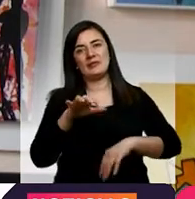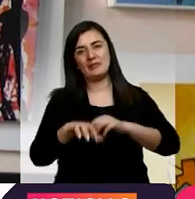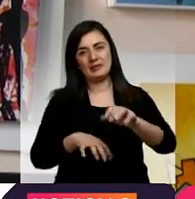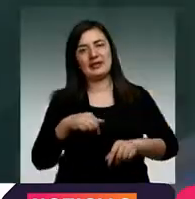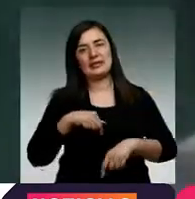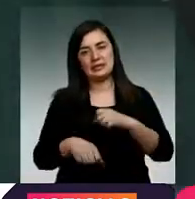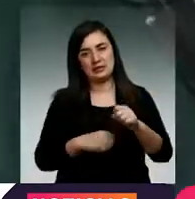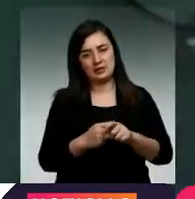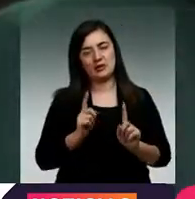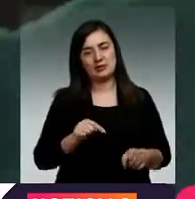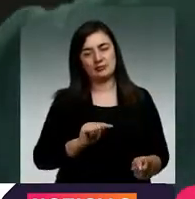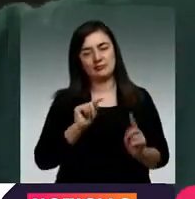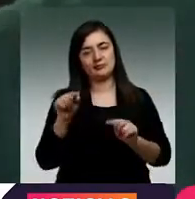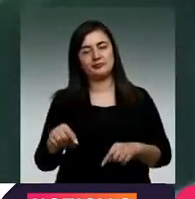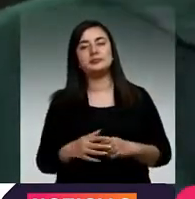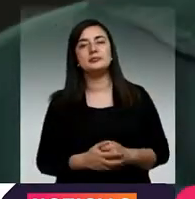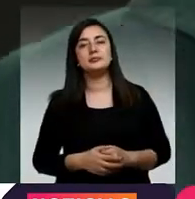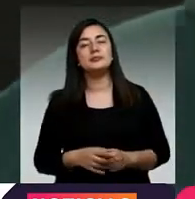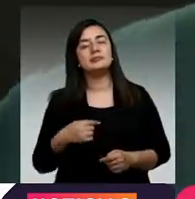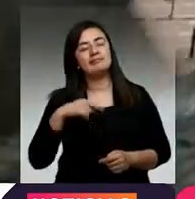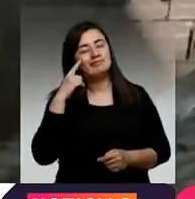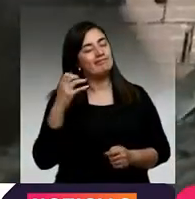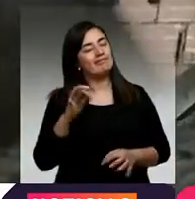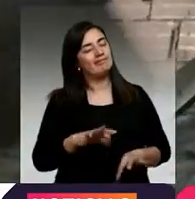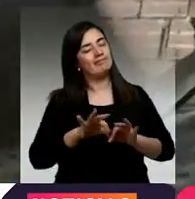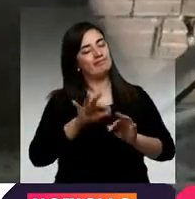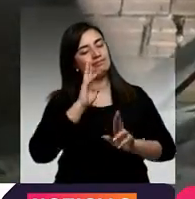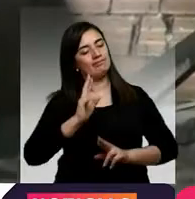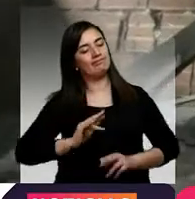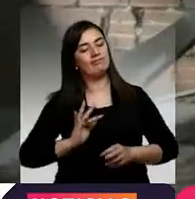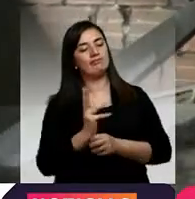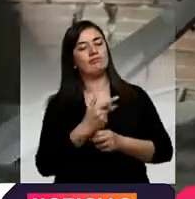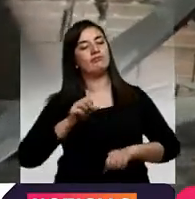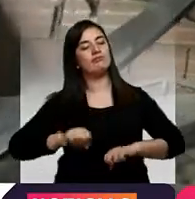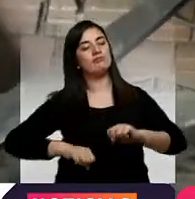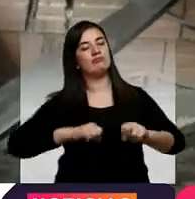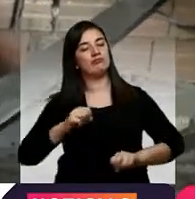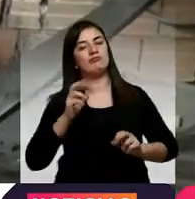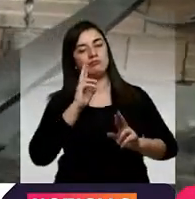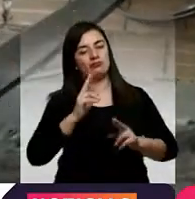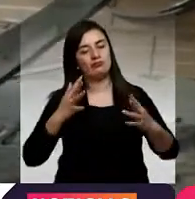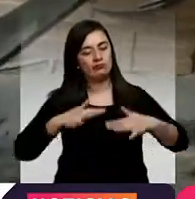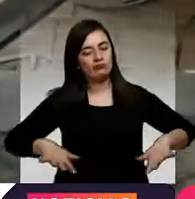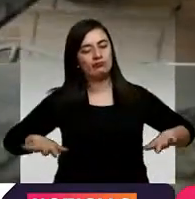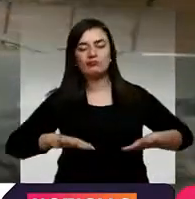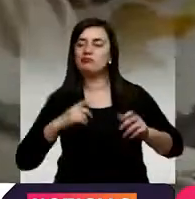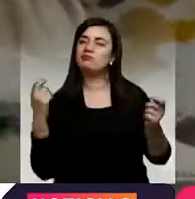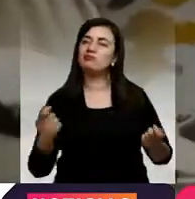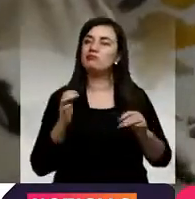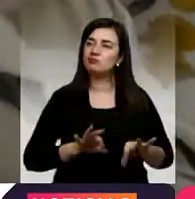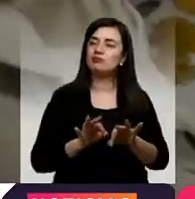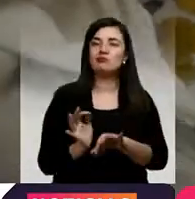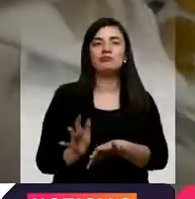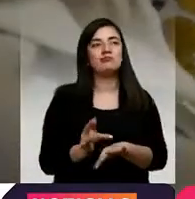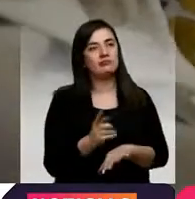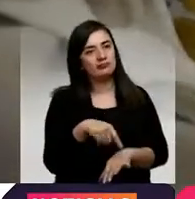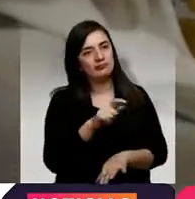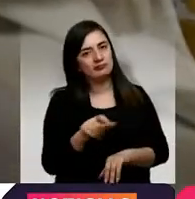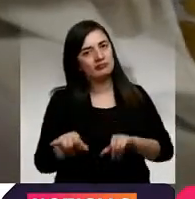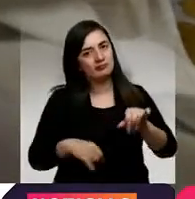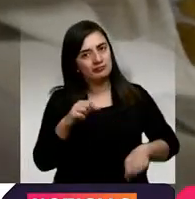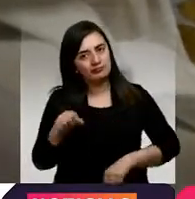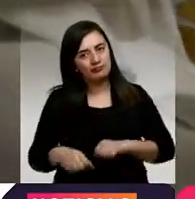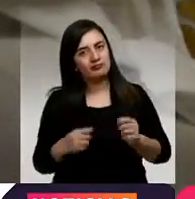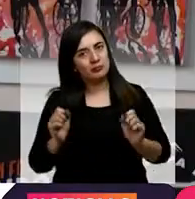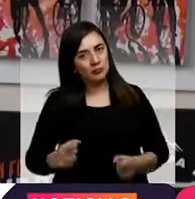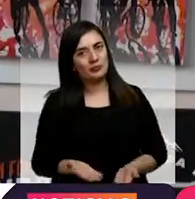estar allá. Leandro sueña con ser reconocido como el artista de la bicicleta y promover el uso de este medio de transporte alternativo a través de